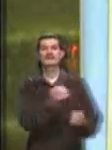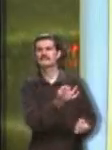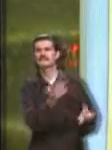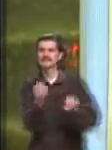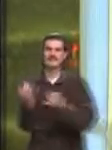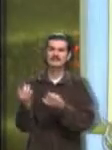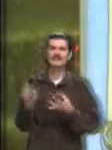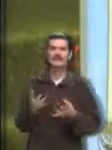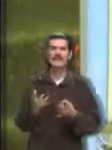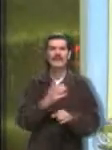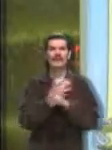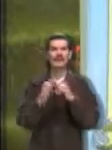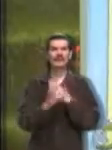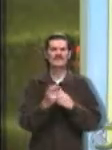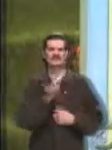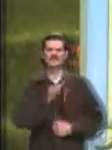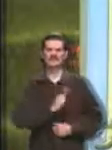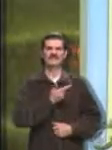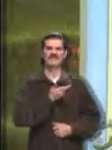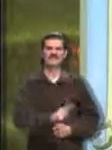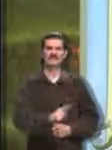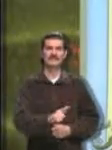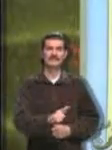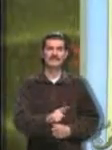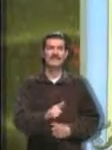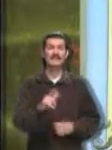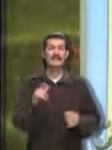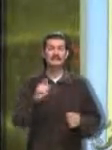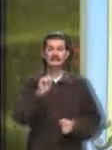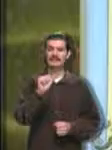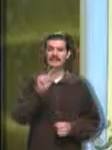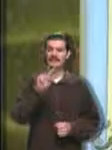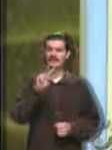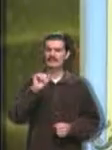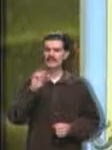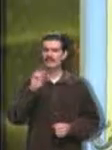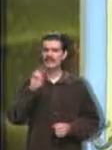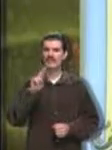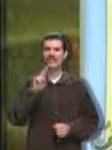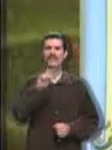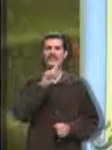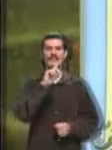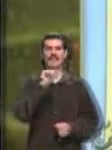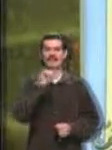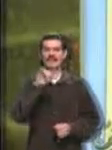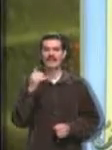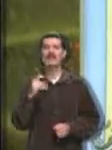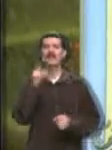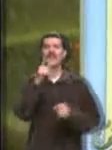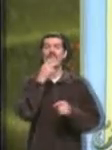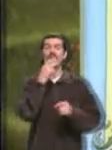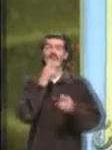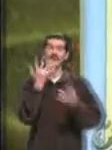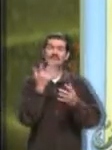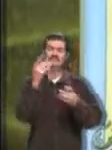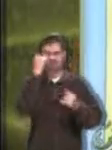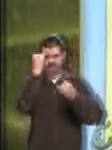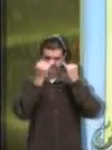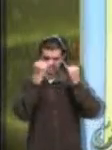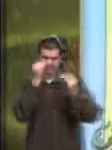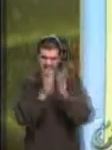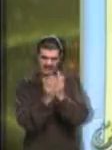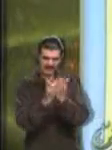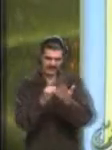de vencer o sublimar todo lo desagradable. Salvador Dalí, al iniciar el diario de un genio,